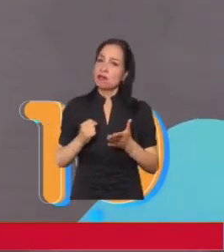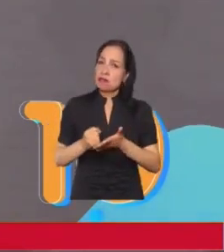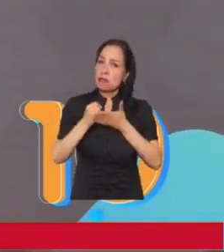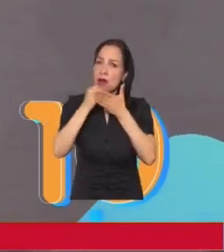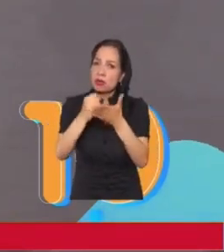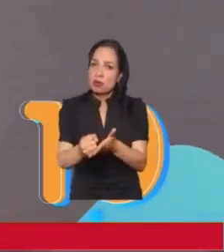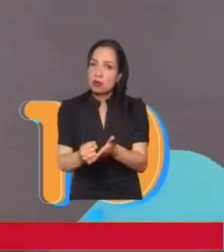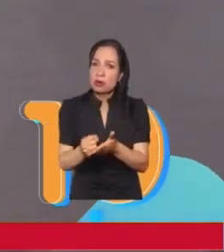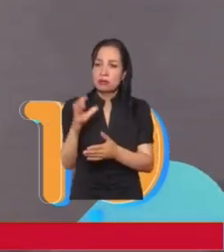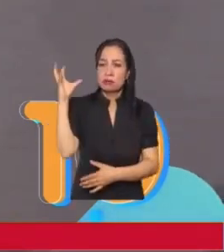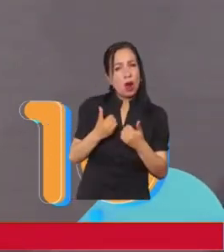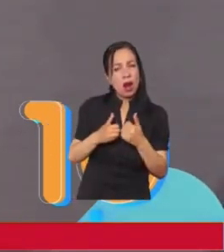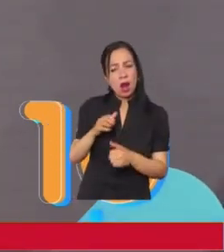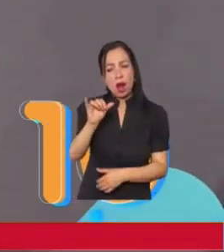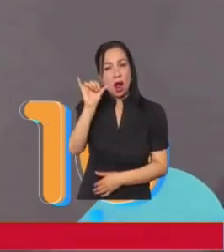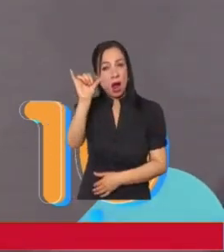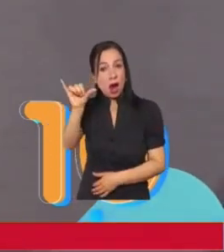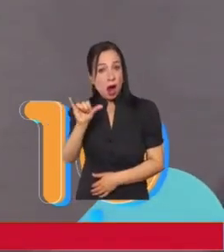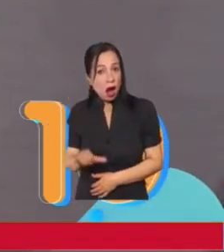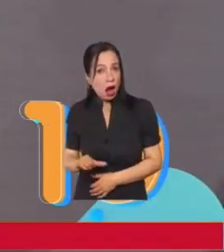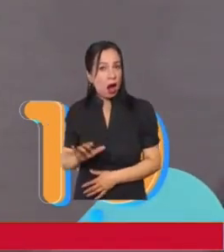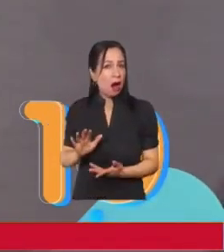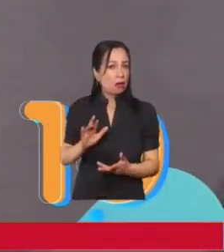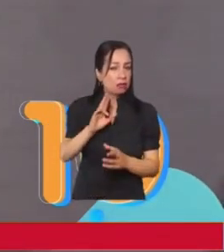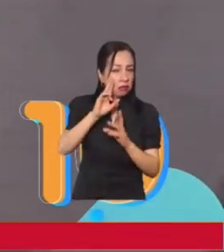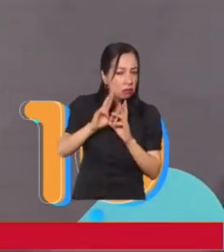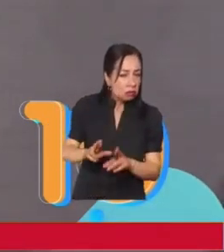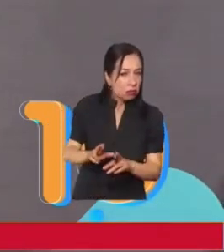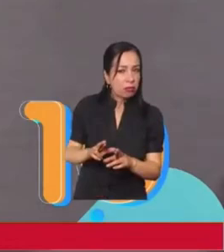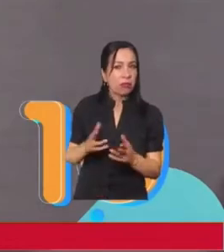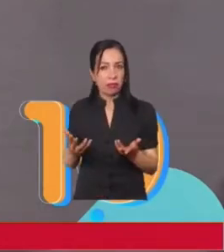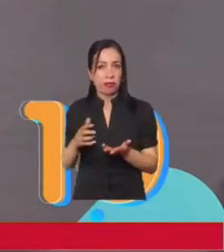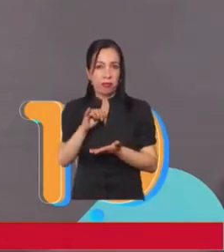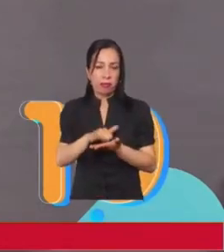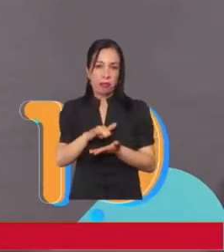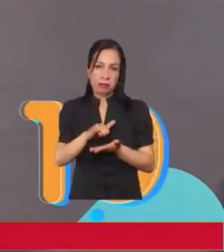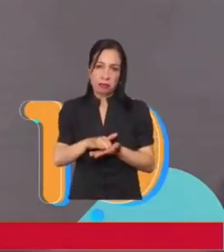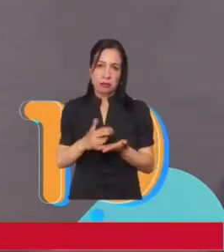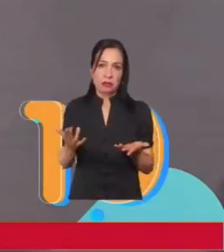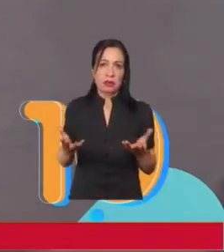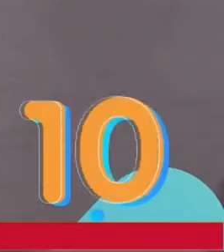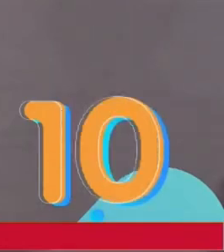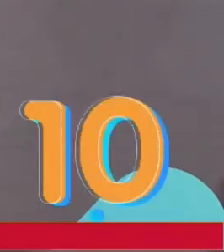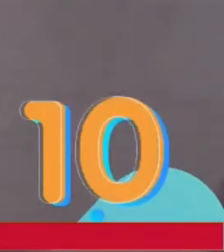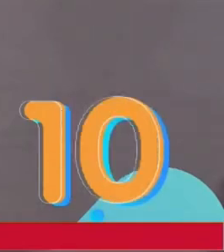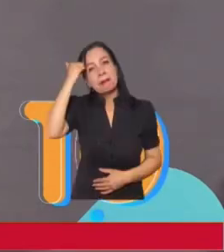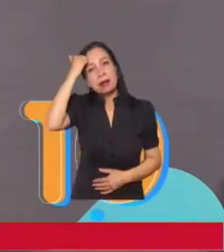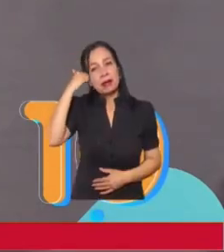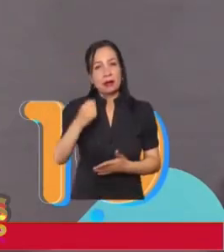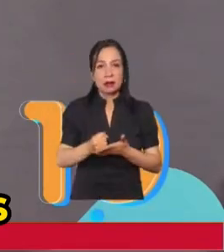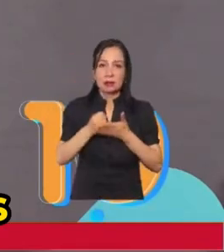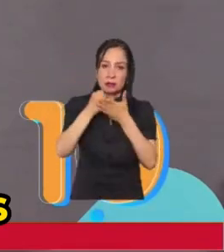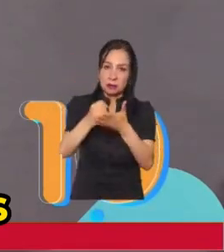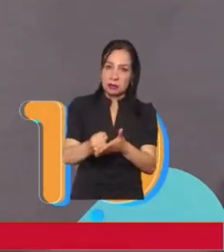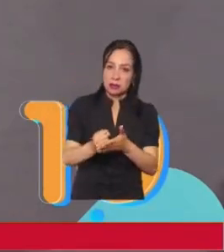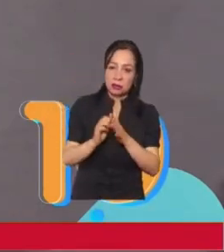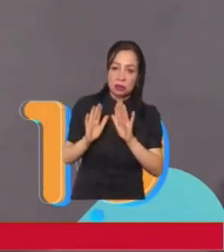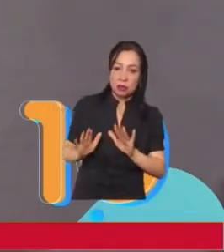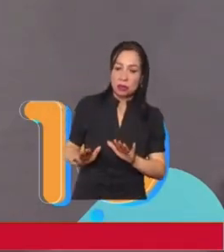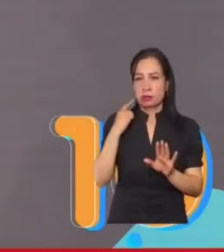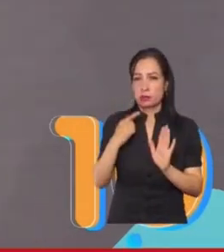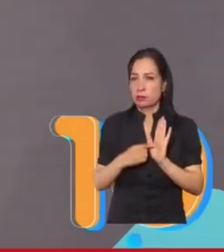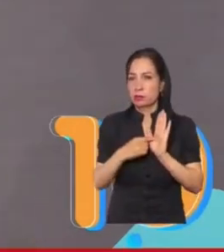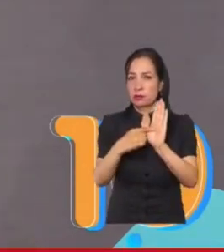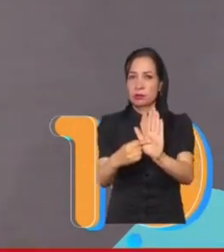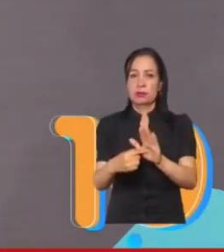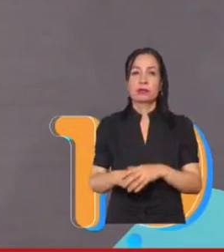abordarlos, reconocerlos y a partir de estos estereotipos encontrar mecanismos pedagógicos para resolver fenómenos que son profundos en nuestra